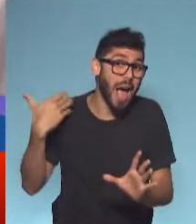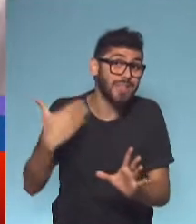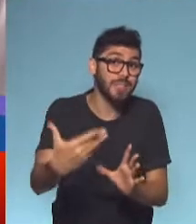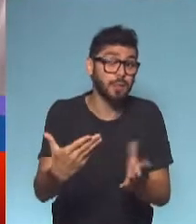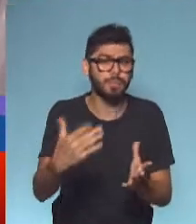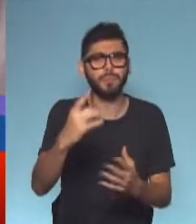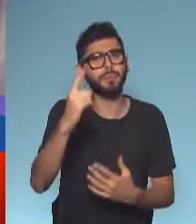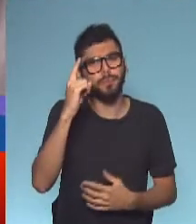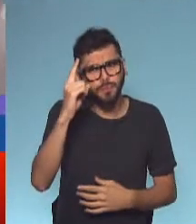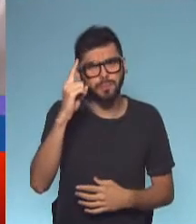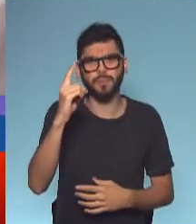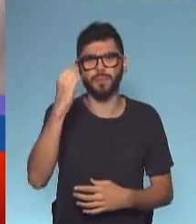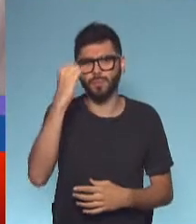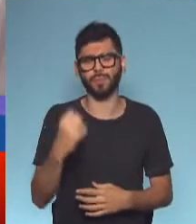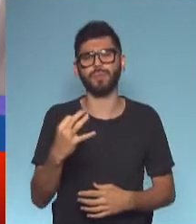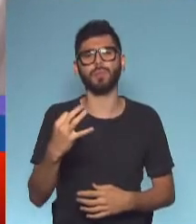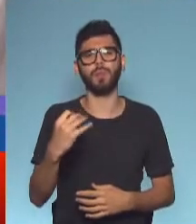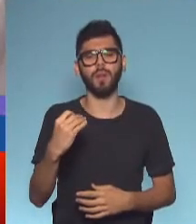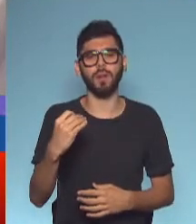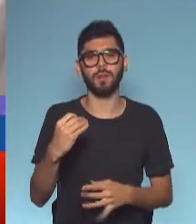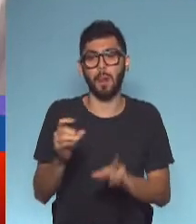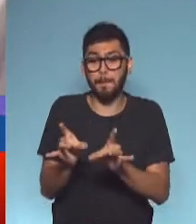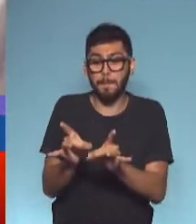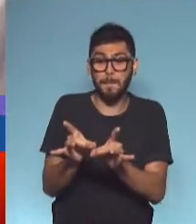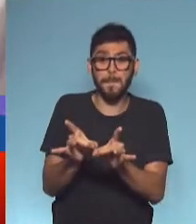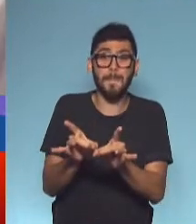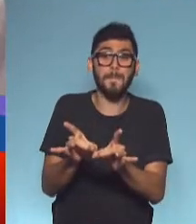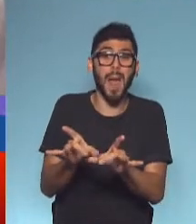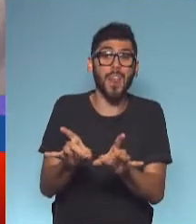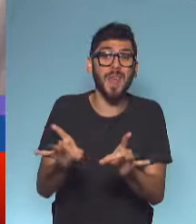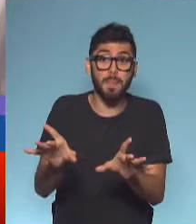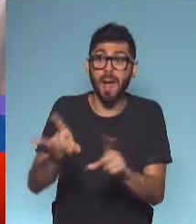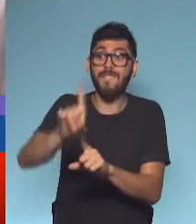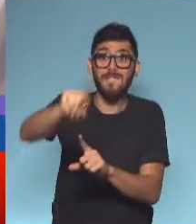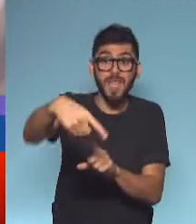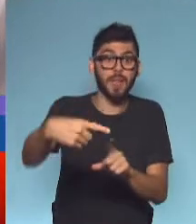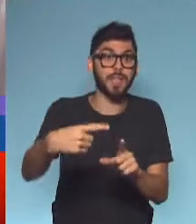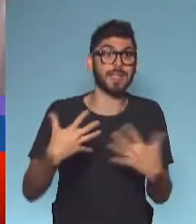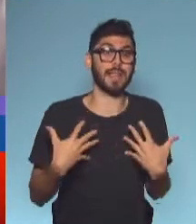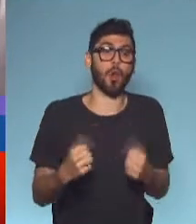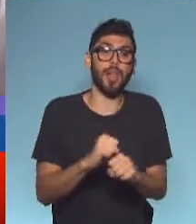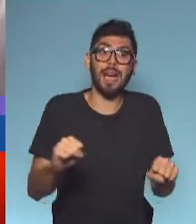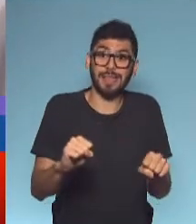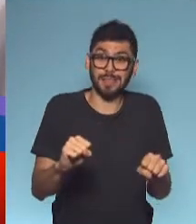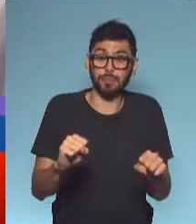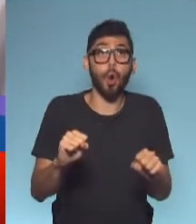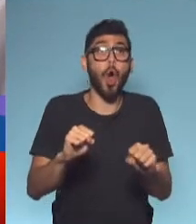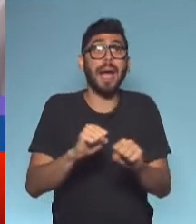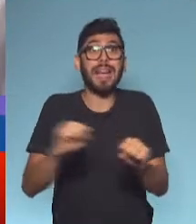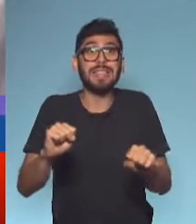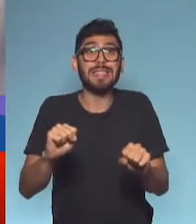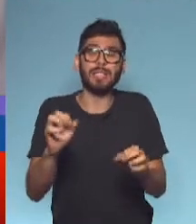que hay que señalar concretamente es que la pandemia es una crisis, genera una crisis sanitaria. Estamos frente a una crisis de origen sanitario, no de